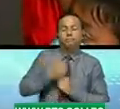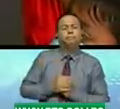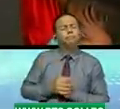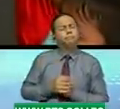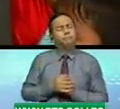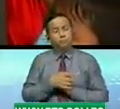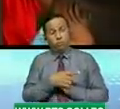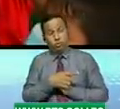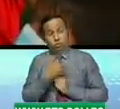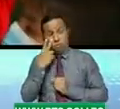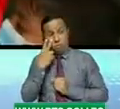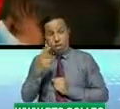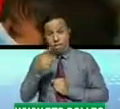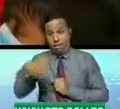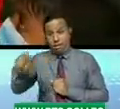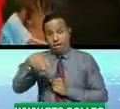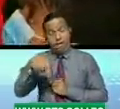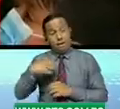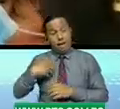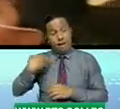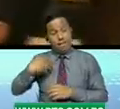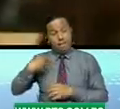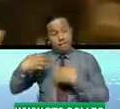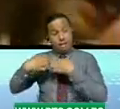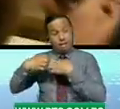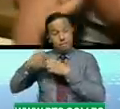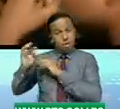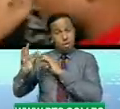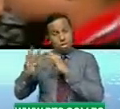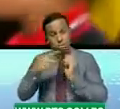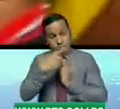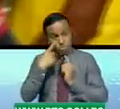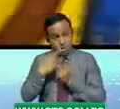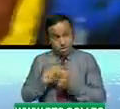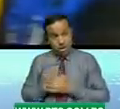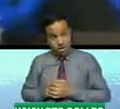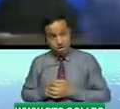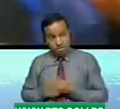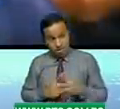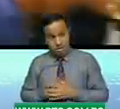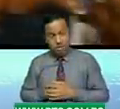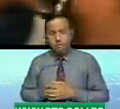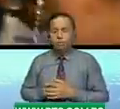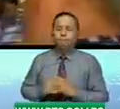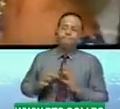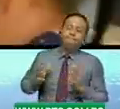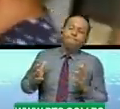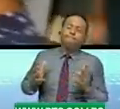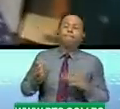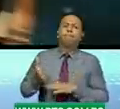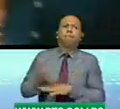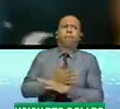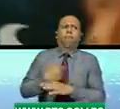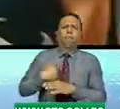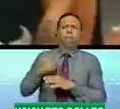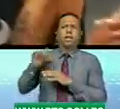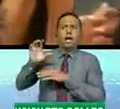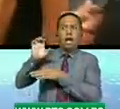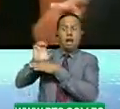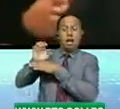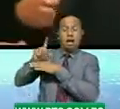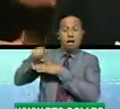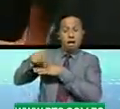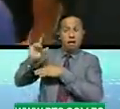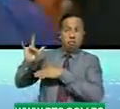estrellas de los astros del fútbol por aquí, al menos de lejitos, un ratito, o no? Lo venimos siguiendo desde que aterrizaron, pues